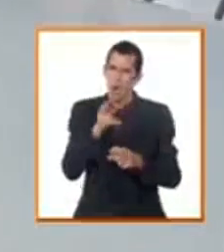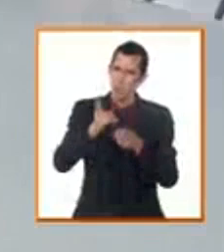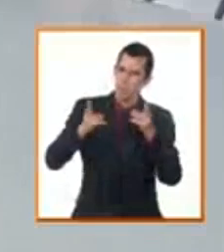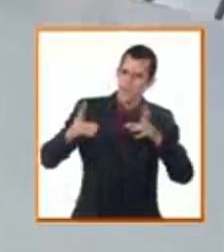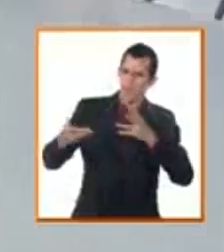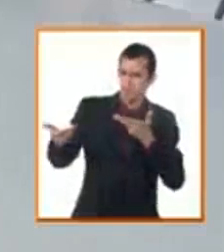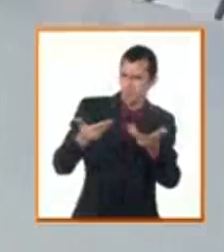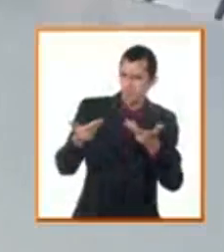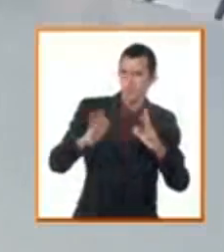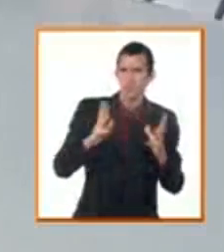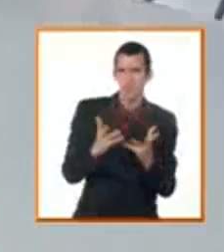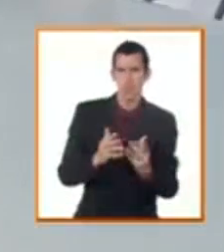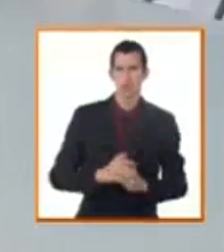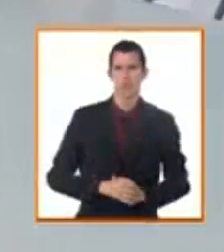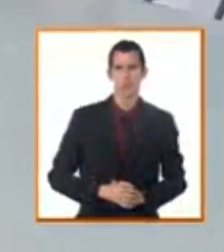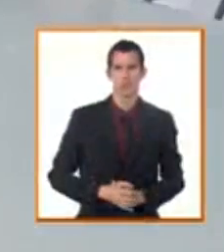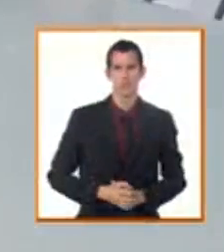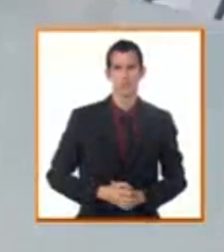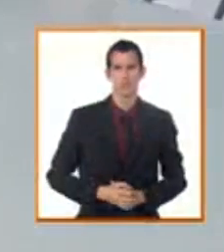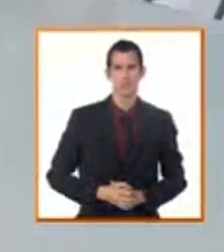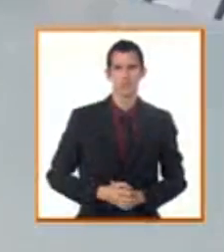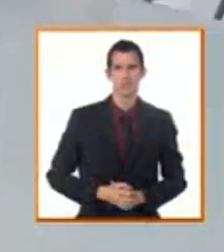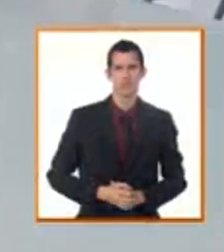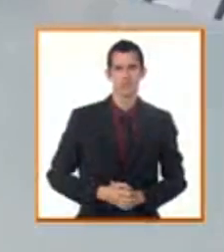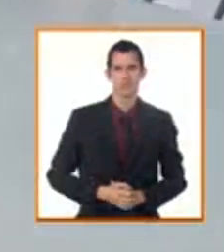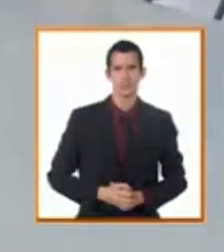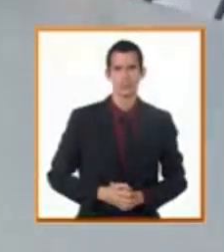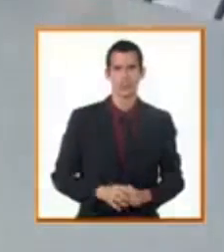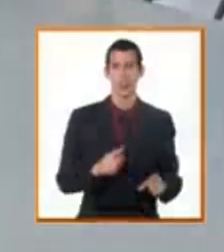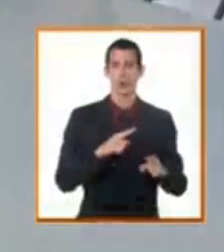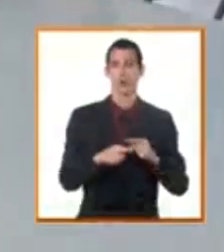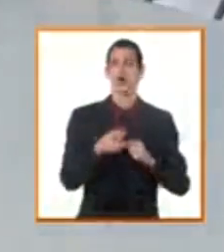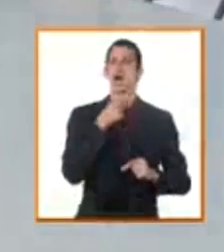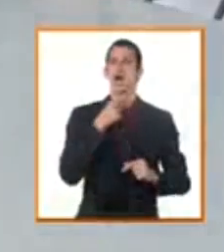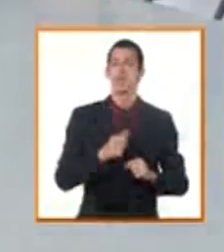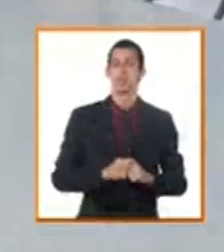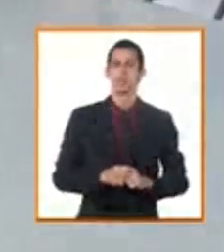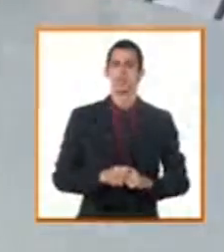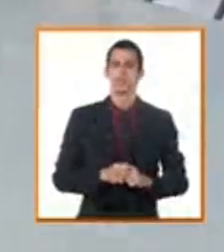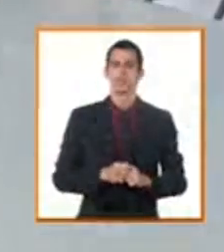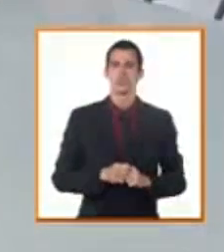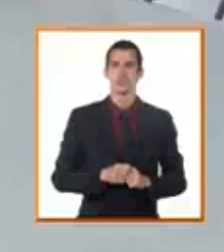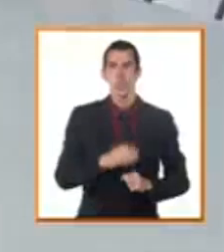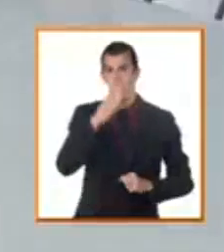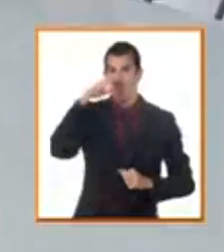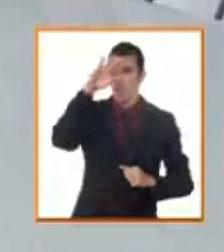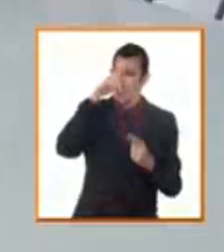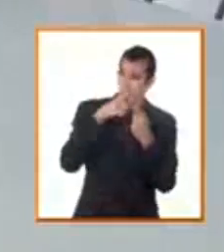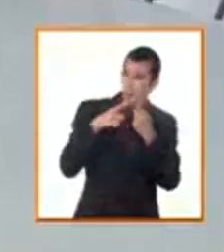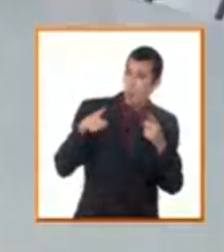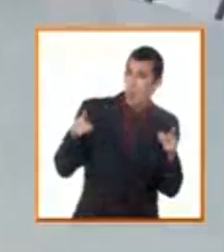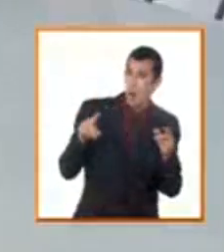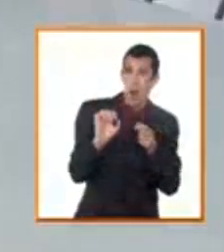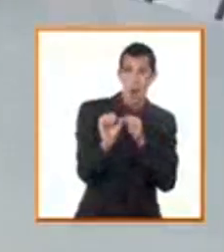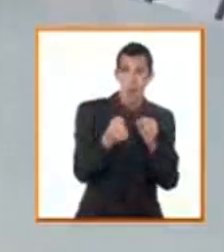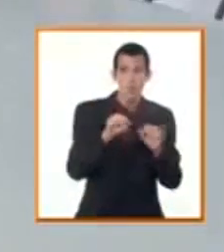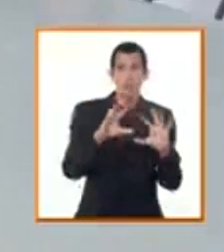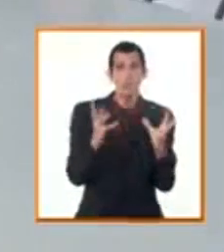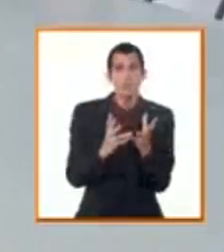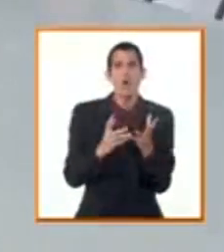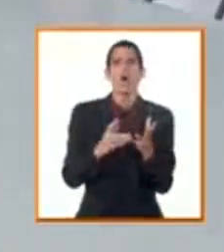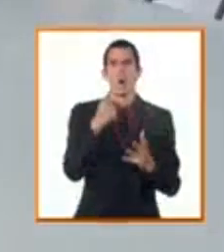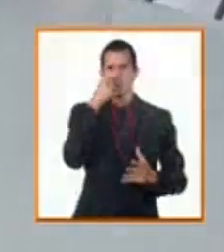la función de velar porque se mantengan actualizados todos los controles nacionales respecto a las sustancias